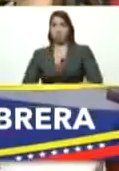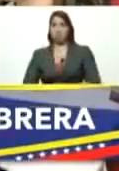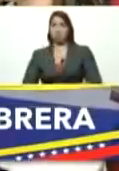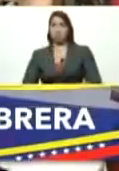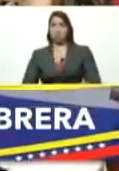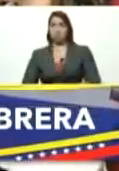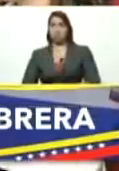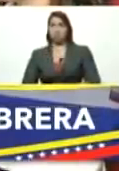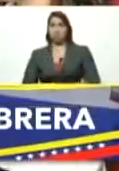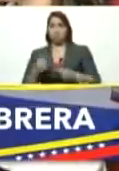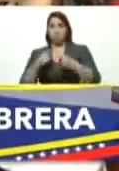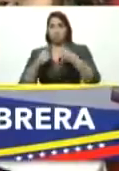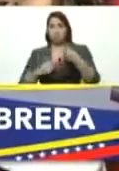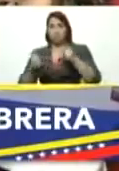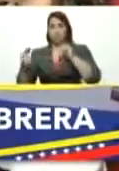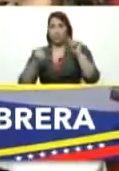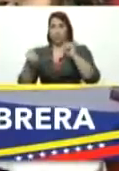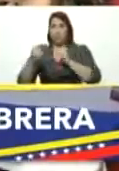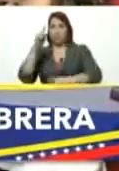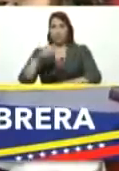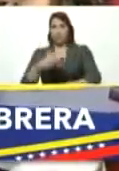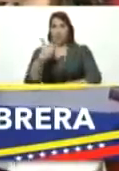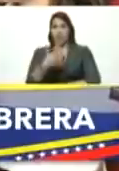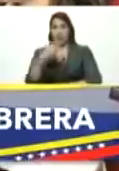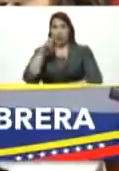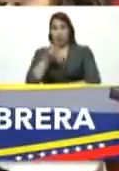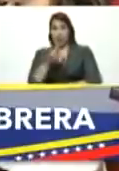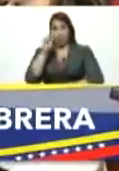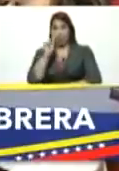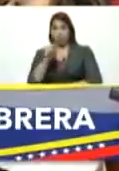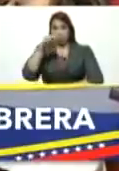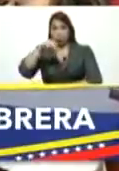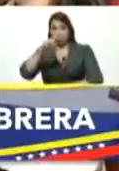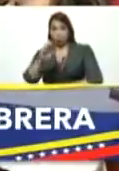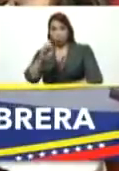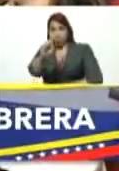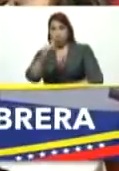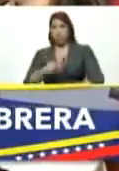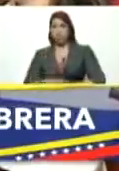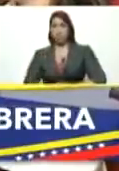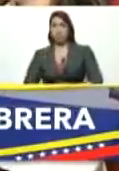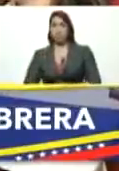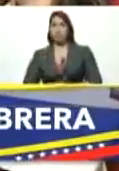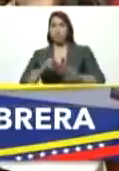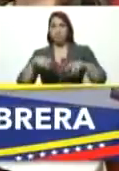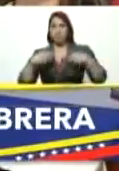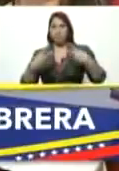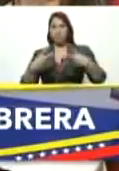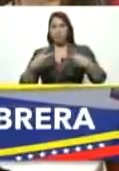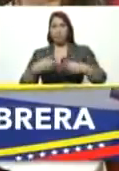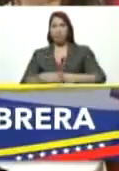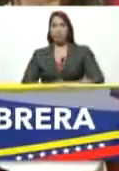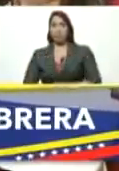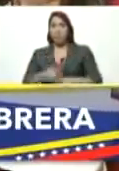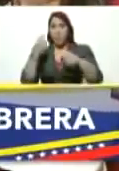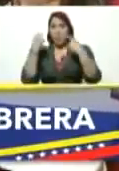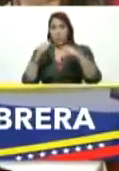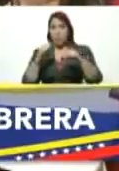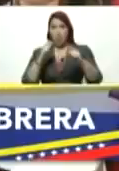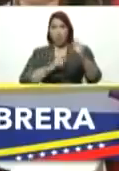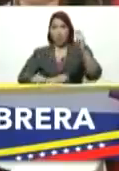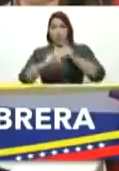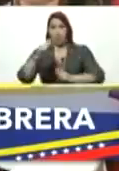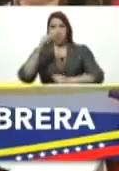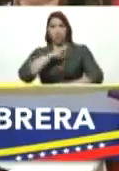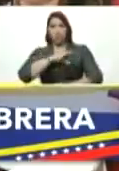ocasión de la discusión de las tres erres punto net la nueva etapa de transición al